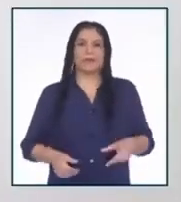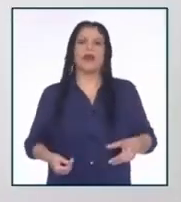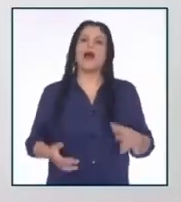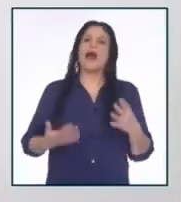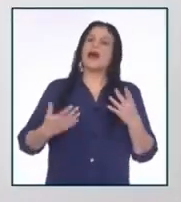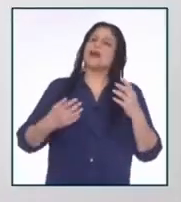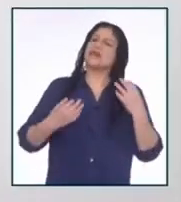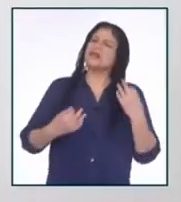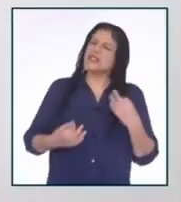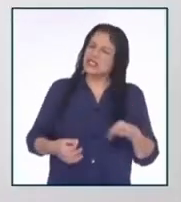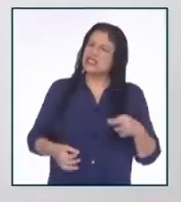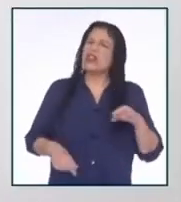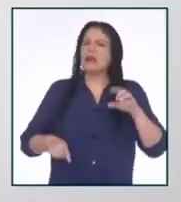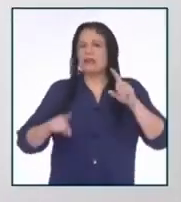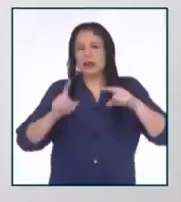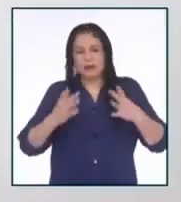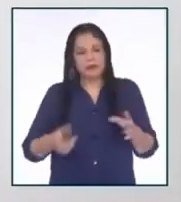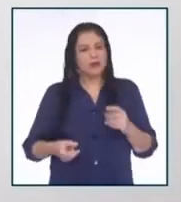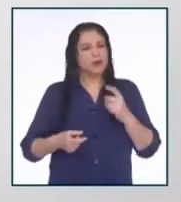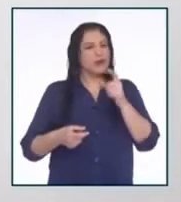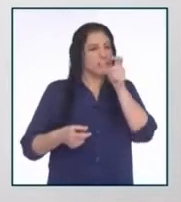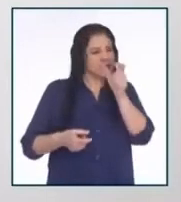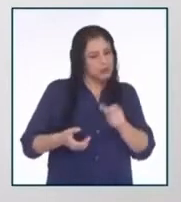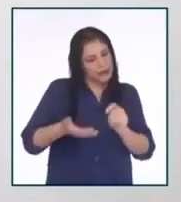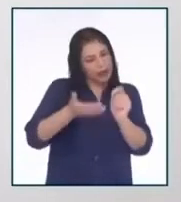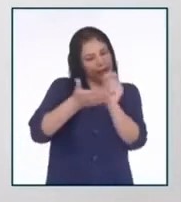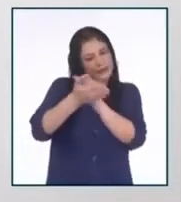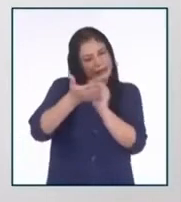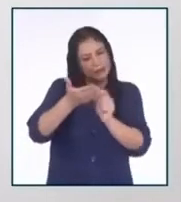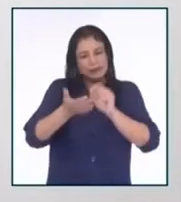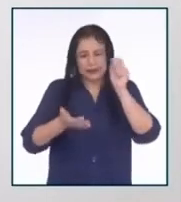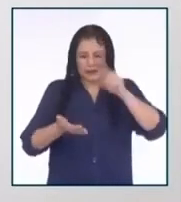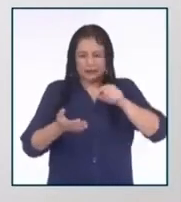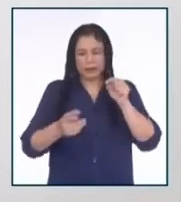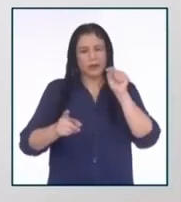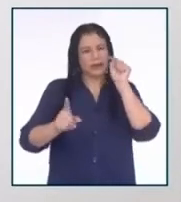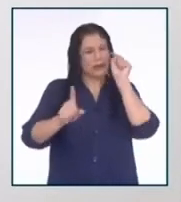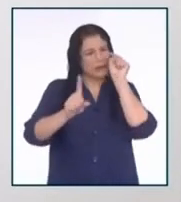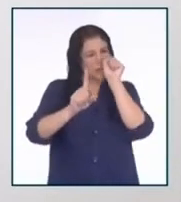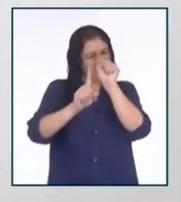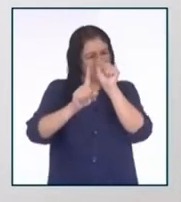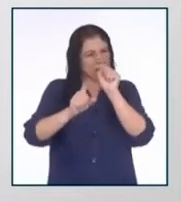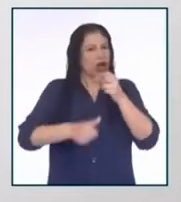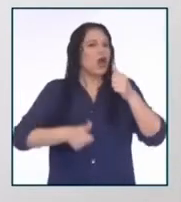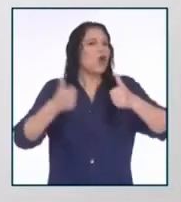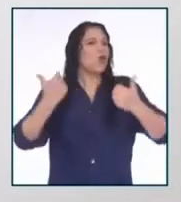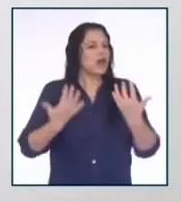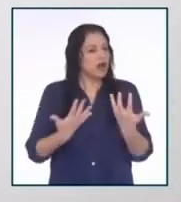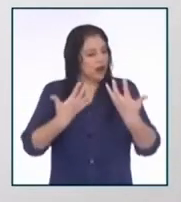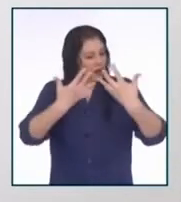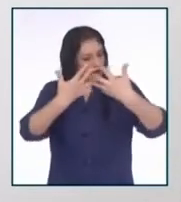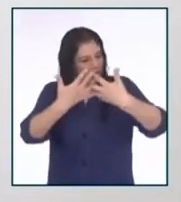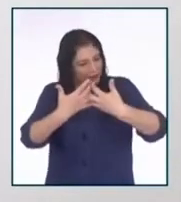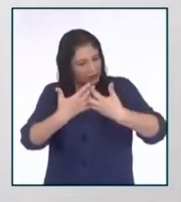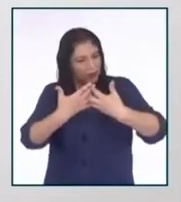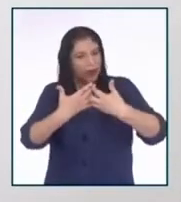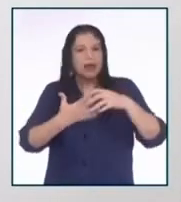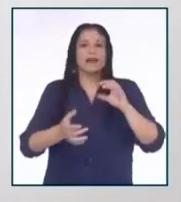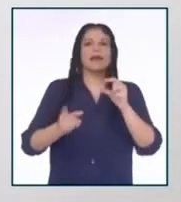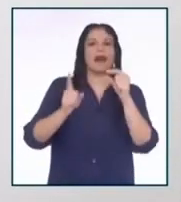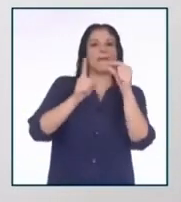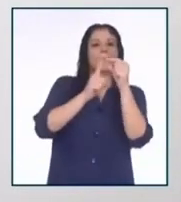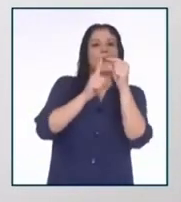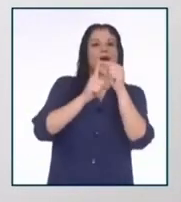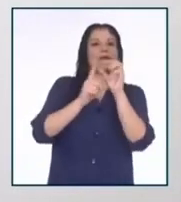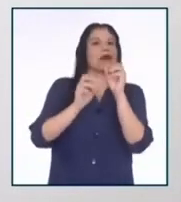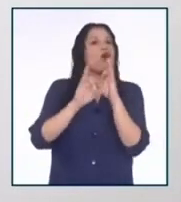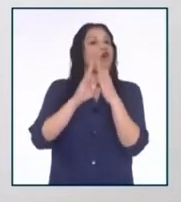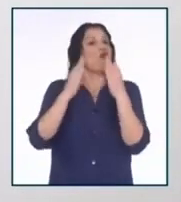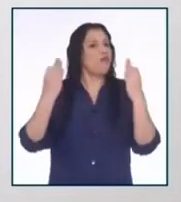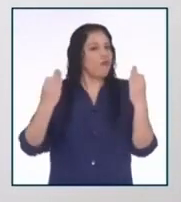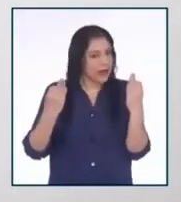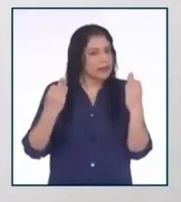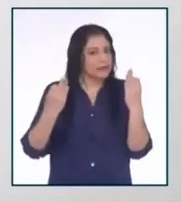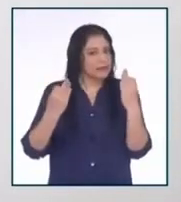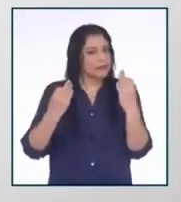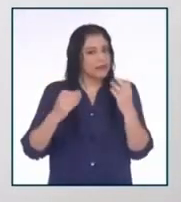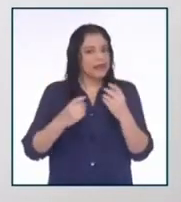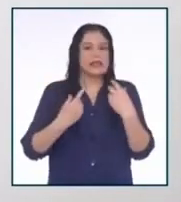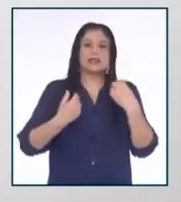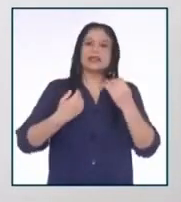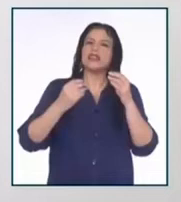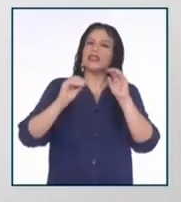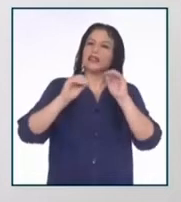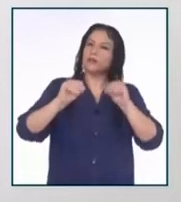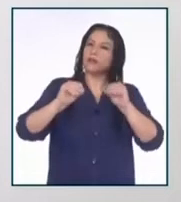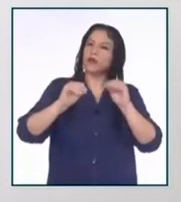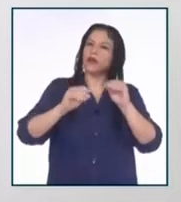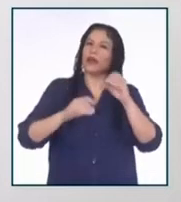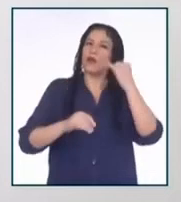A menudo, al escribir, debemos especificar cuál es la relación entre las palabras o frases que forman una